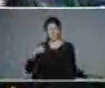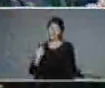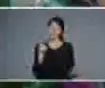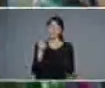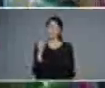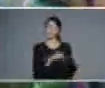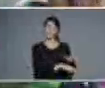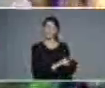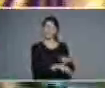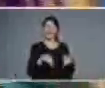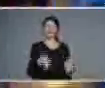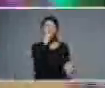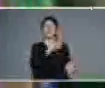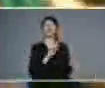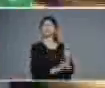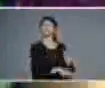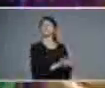nuestro dinero